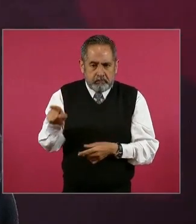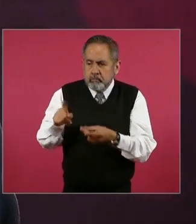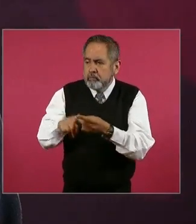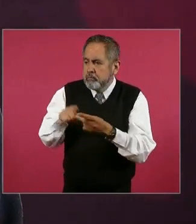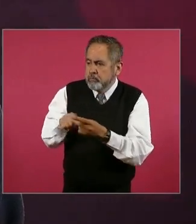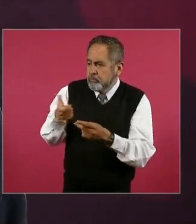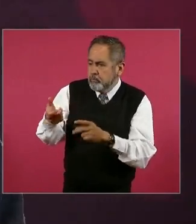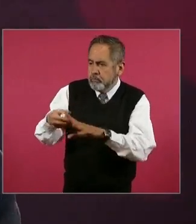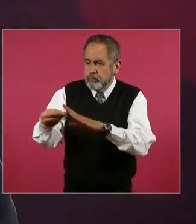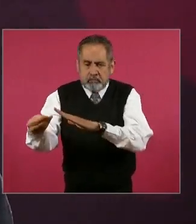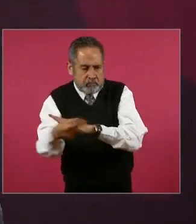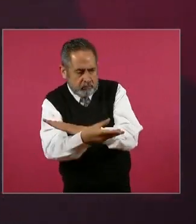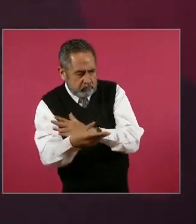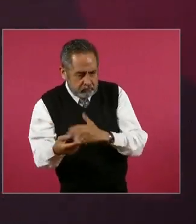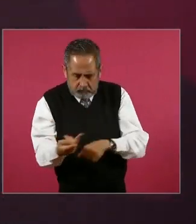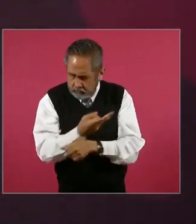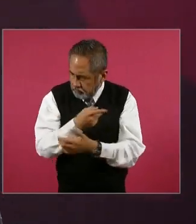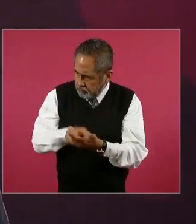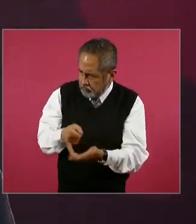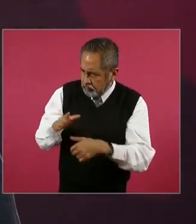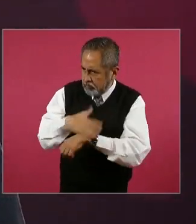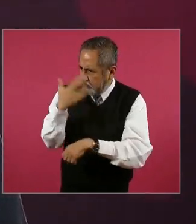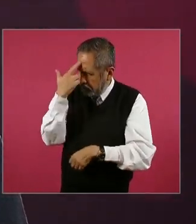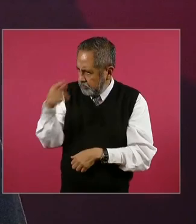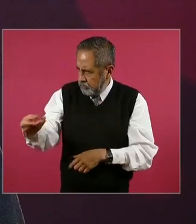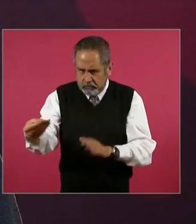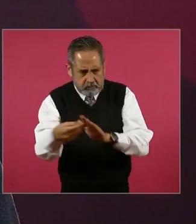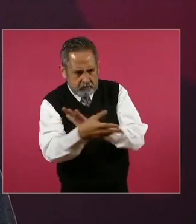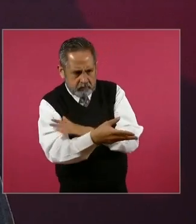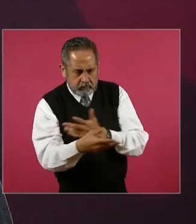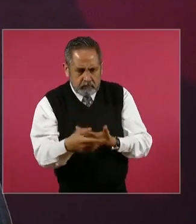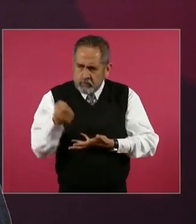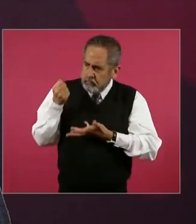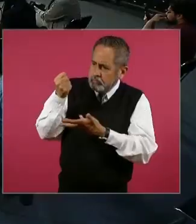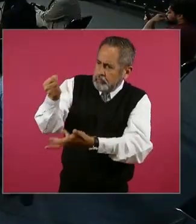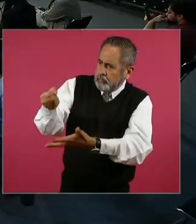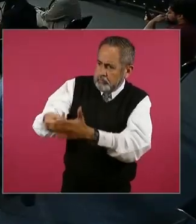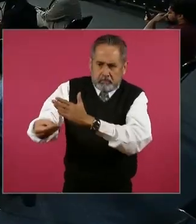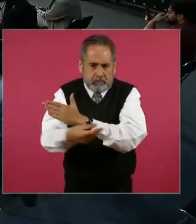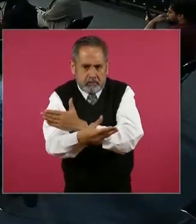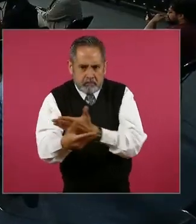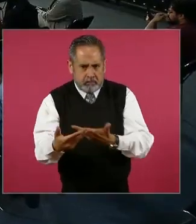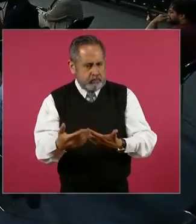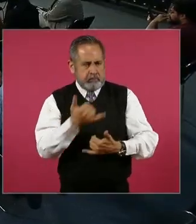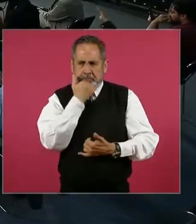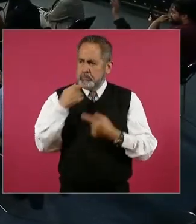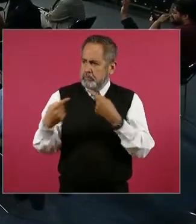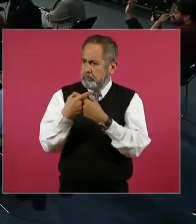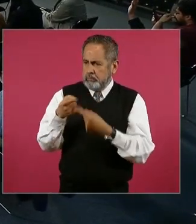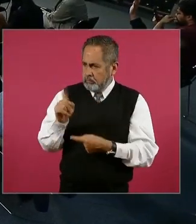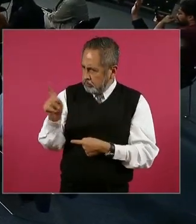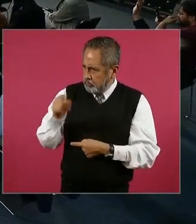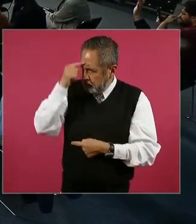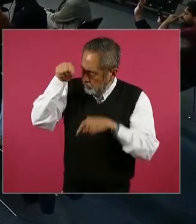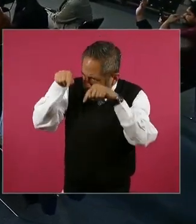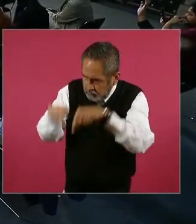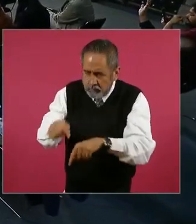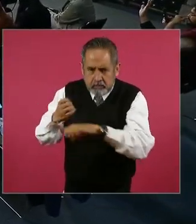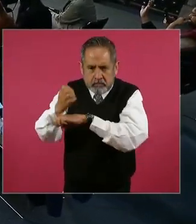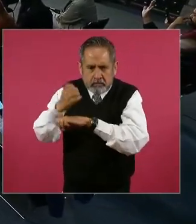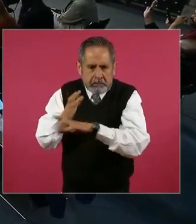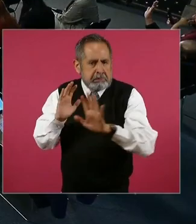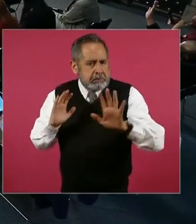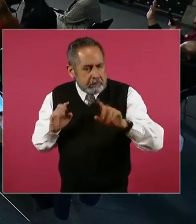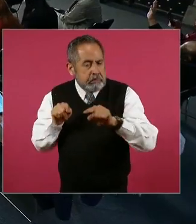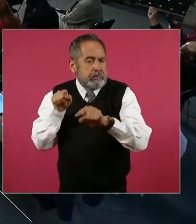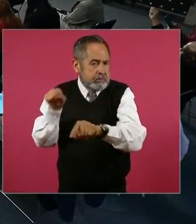caudales que proceden de las participaciones de la federación a los Estados entonces también